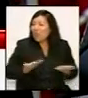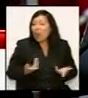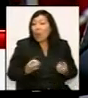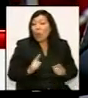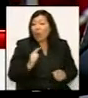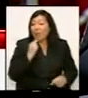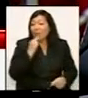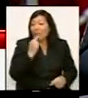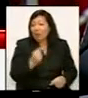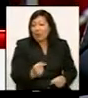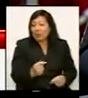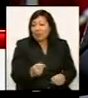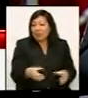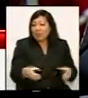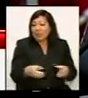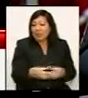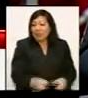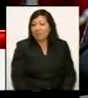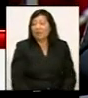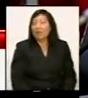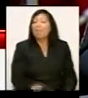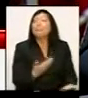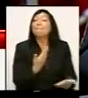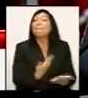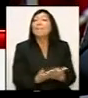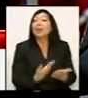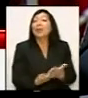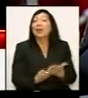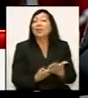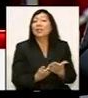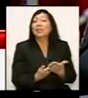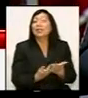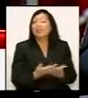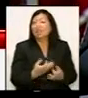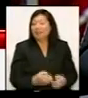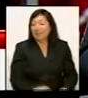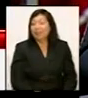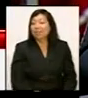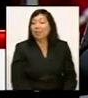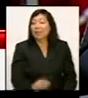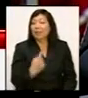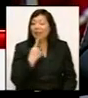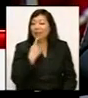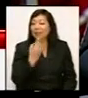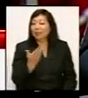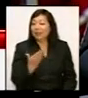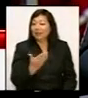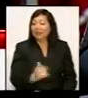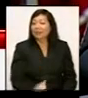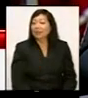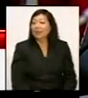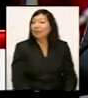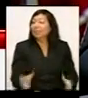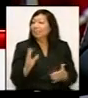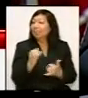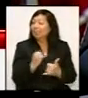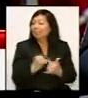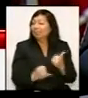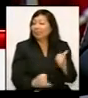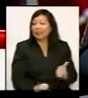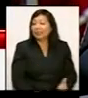los denunciantes han estado en la comisión, probar esos supuestos hechos falsos. Por eso, presidente, la conclusión